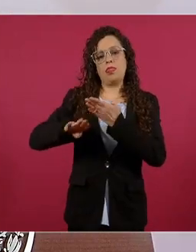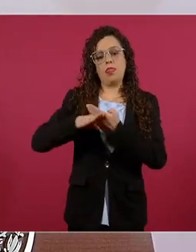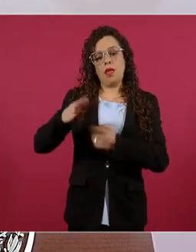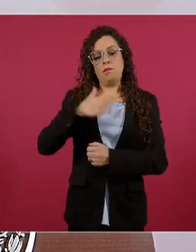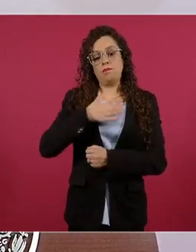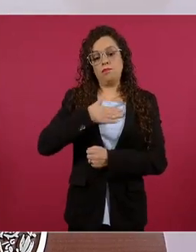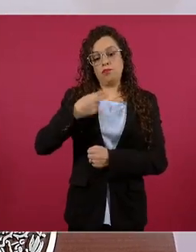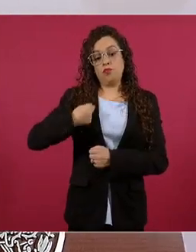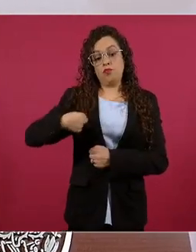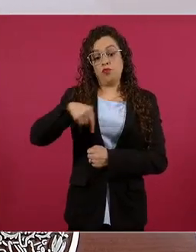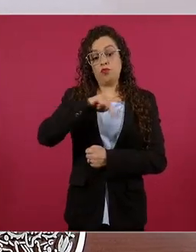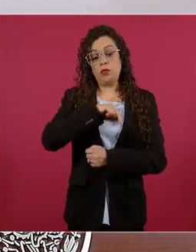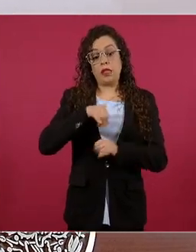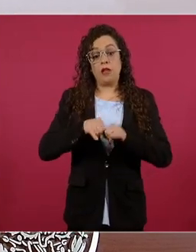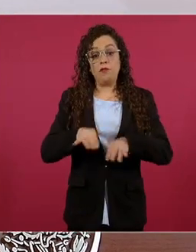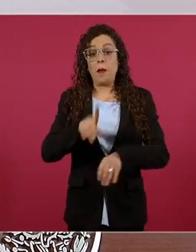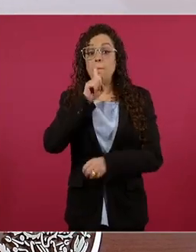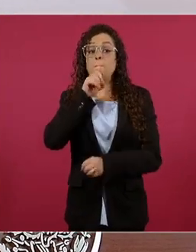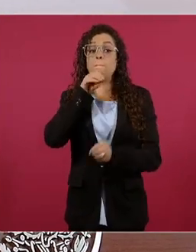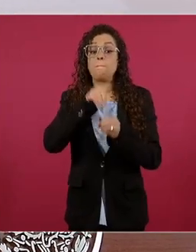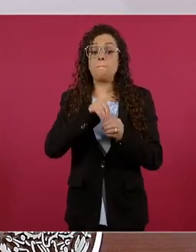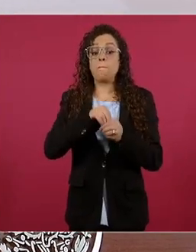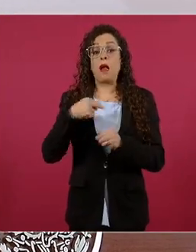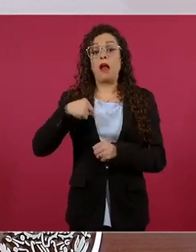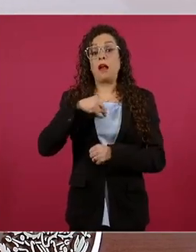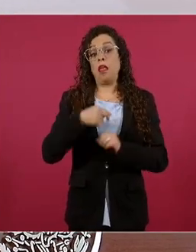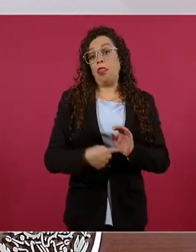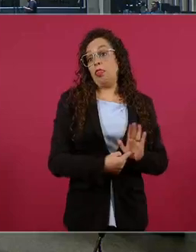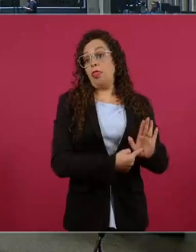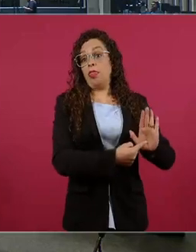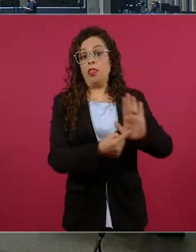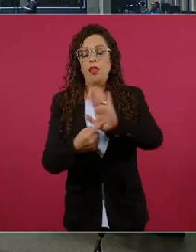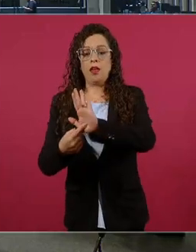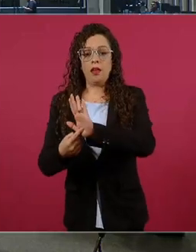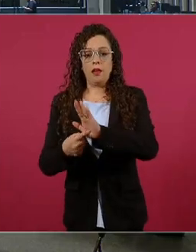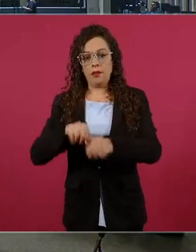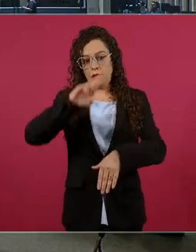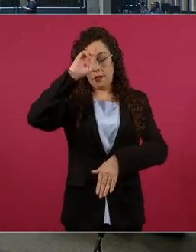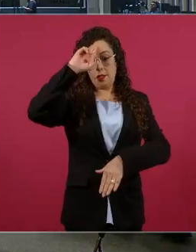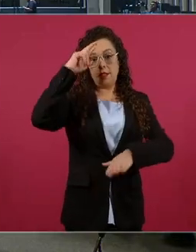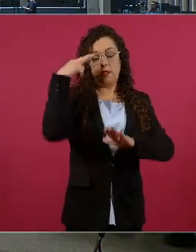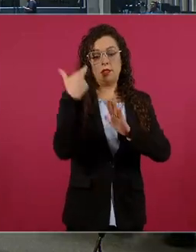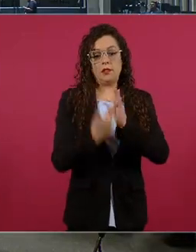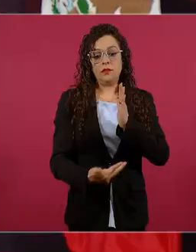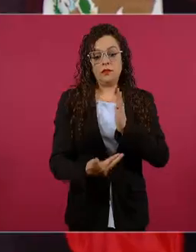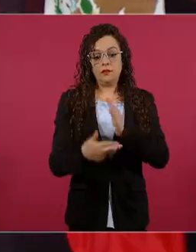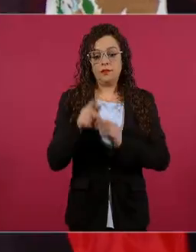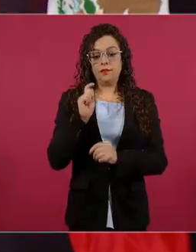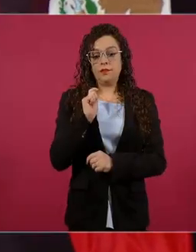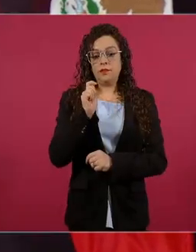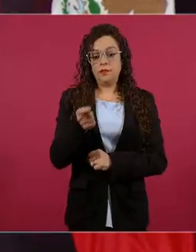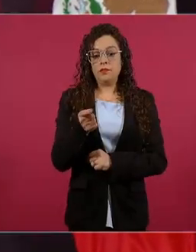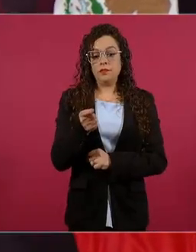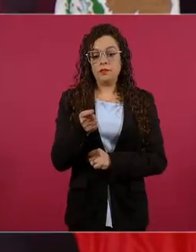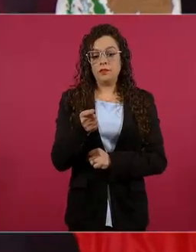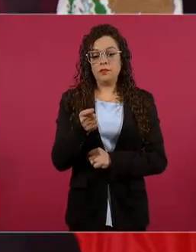dando información reservada. ¿Cómo se llama? Estamos violando, ¿no?,